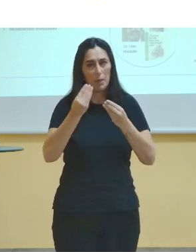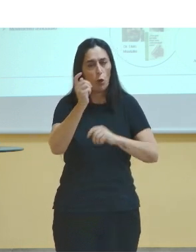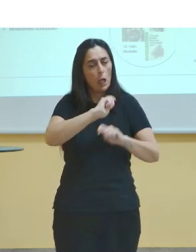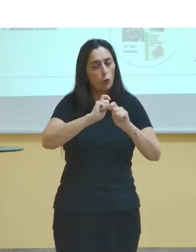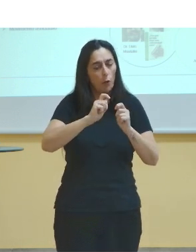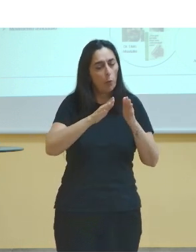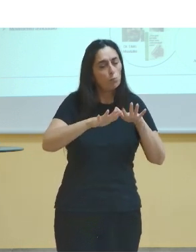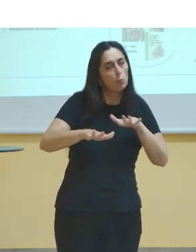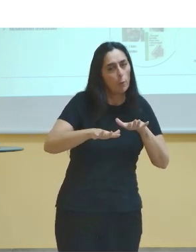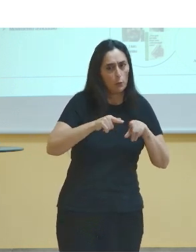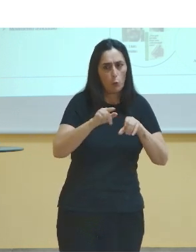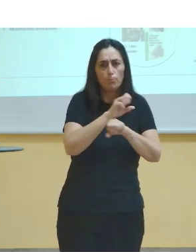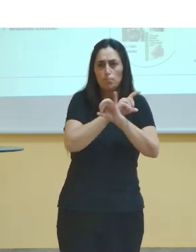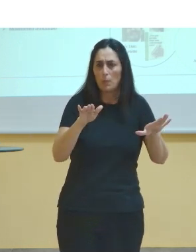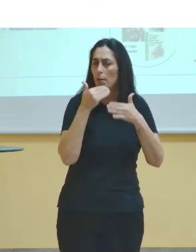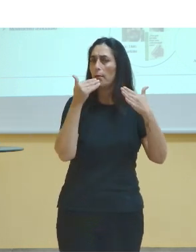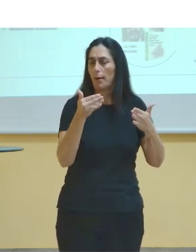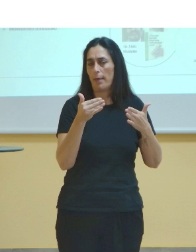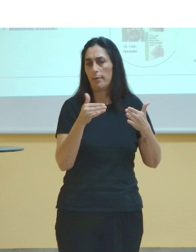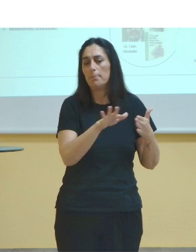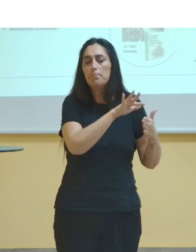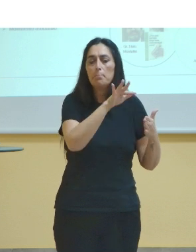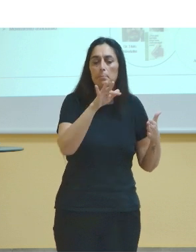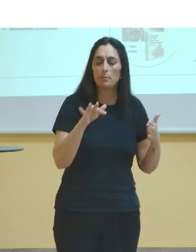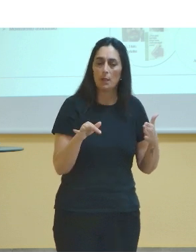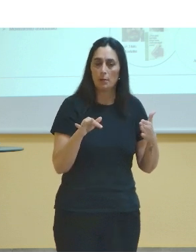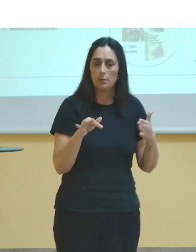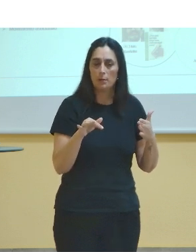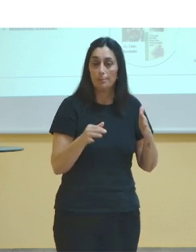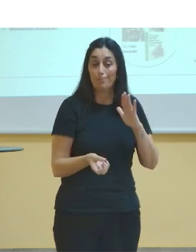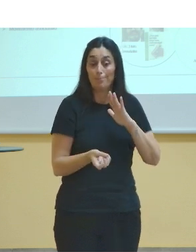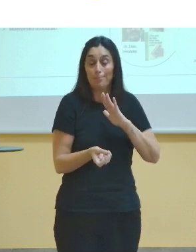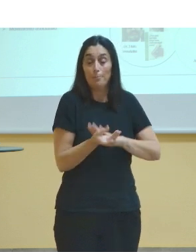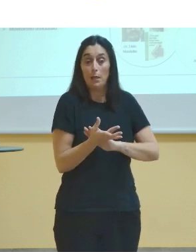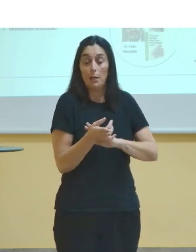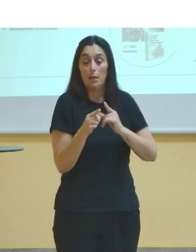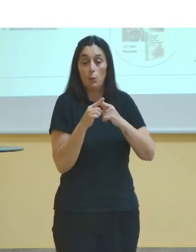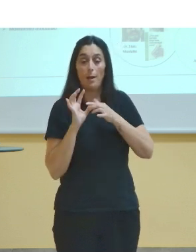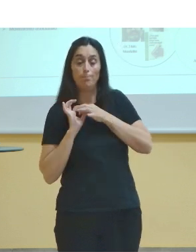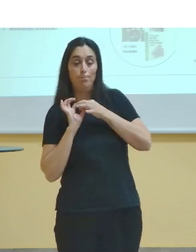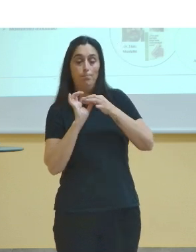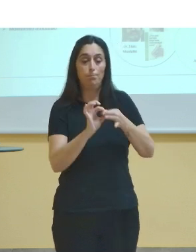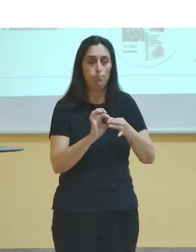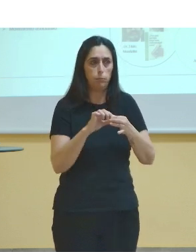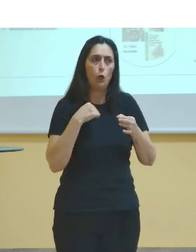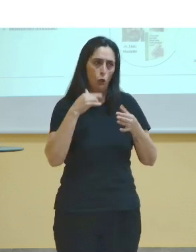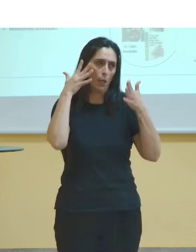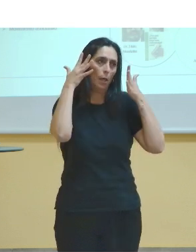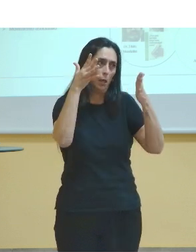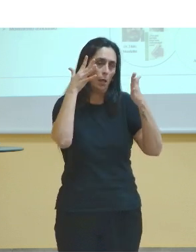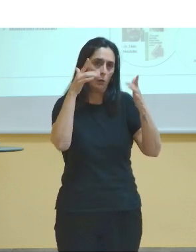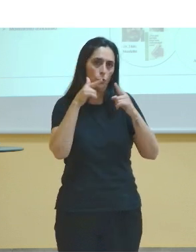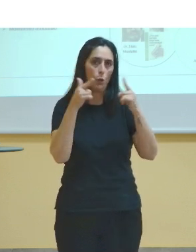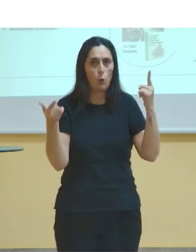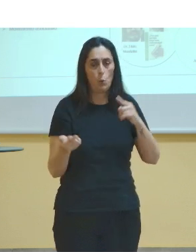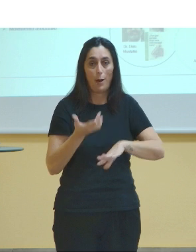divulgador. Y luego pues alianzas que se generan, destacar, y eso lo recomiendo, pues unos